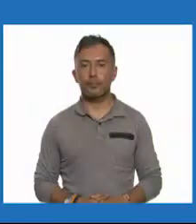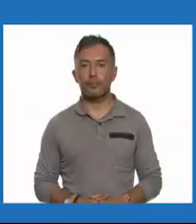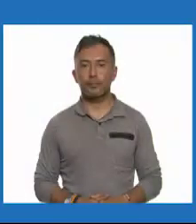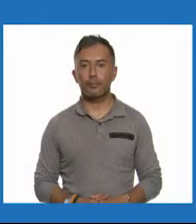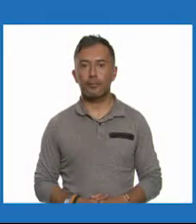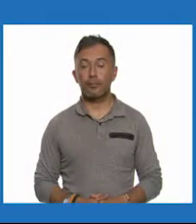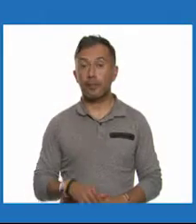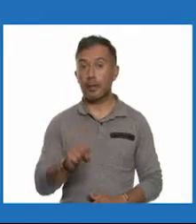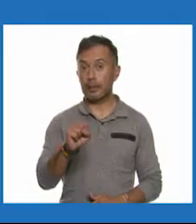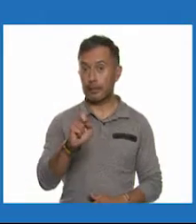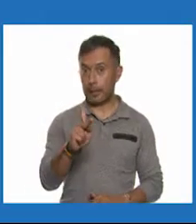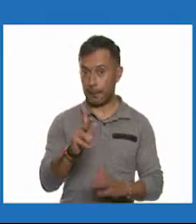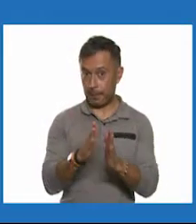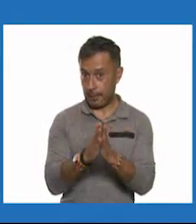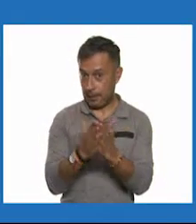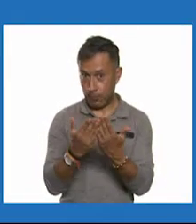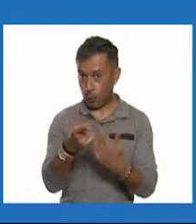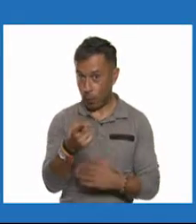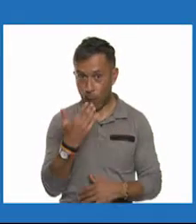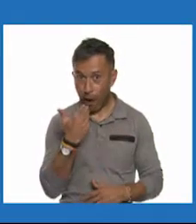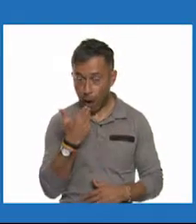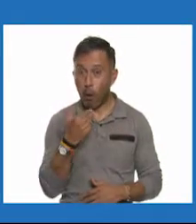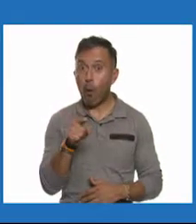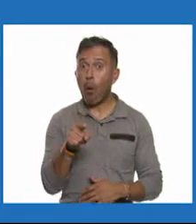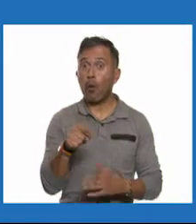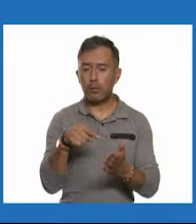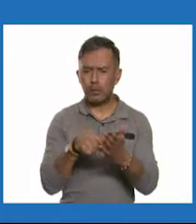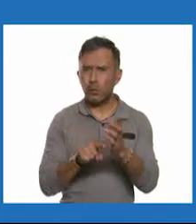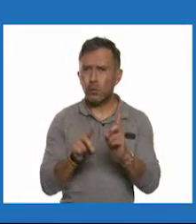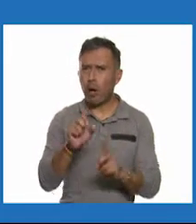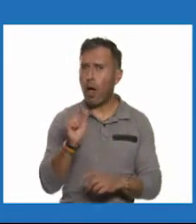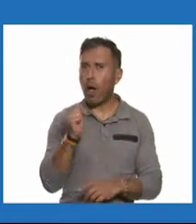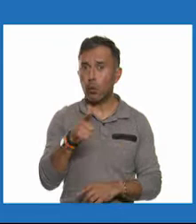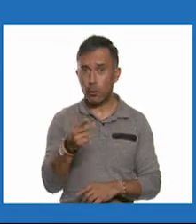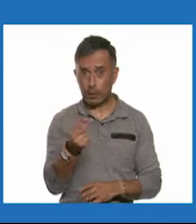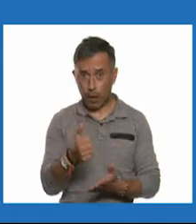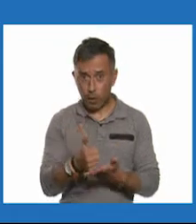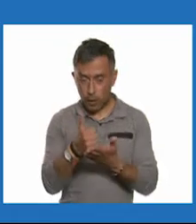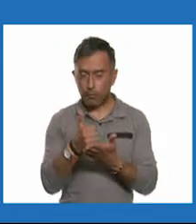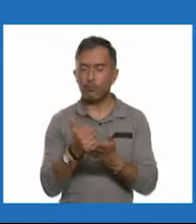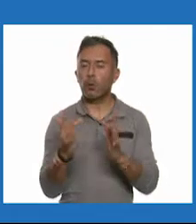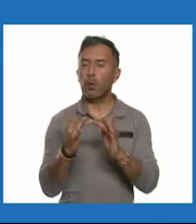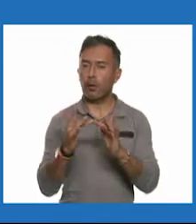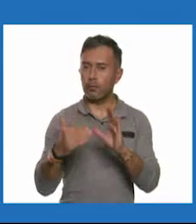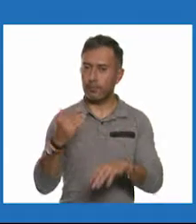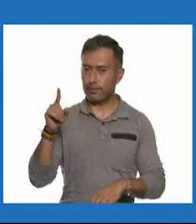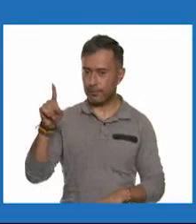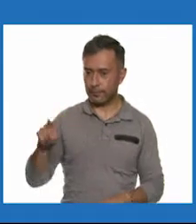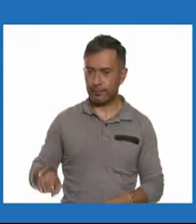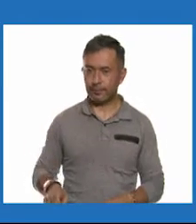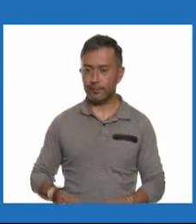Si no tienes el libro de texto o necesitas ayuda para resolver tus dudas, contáctanos.